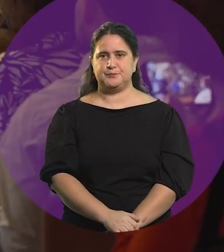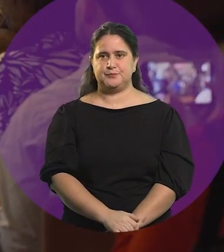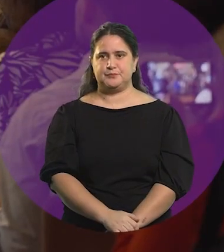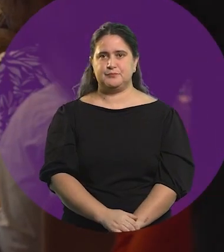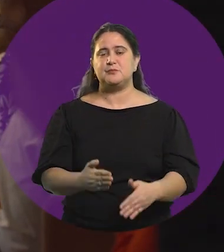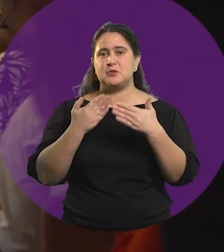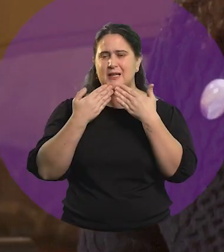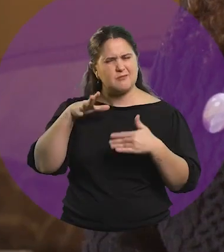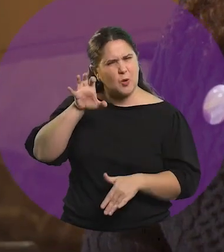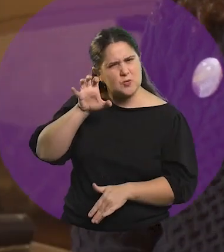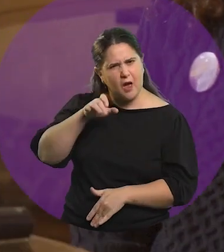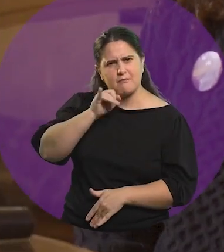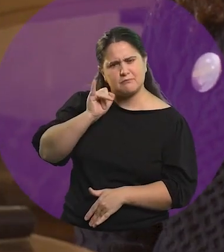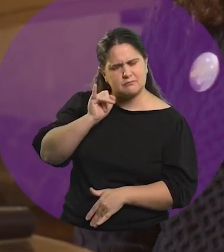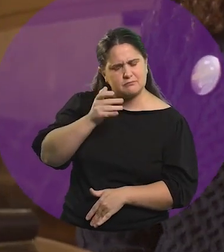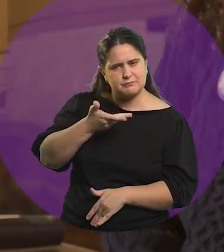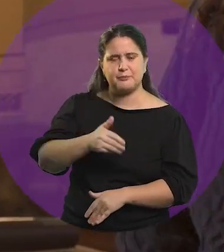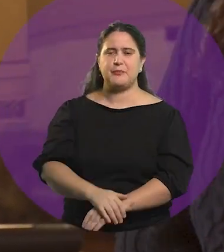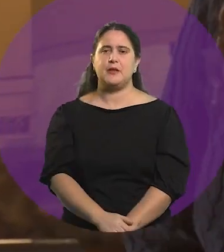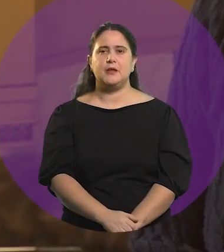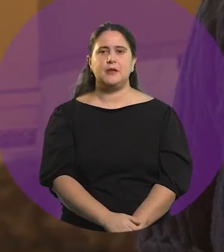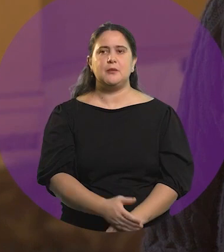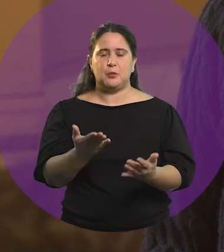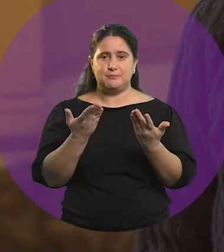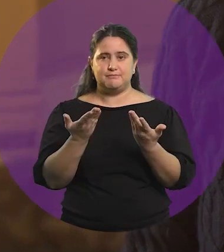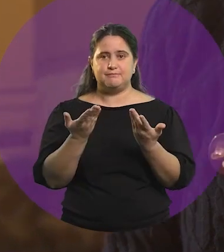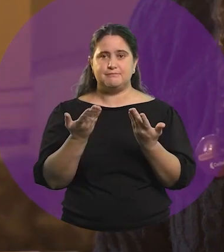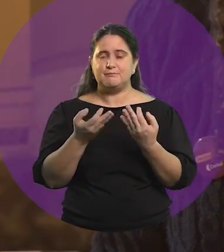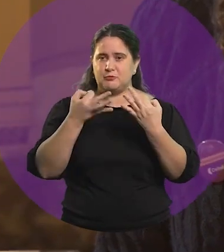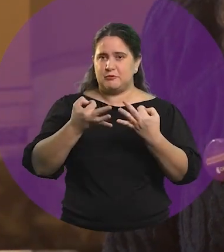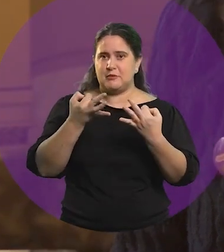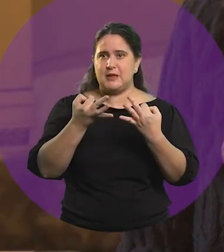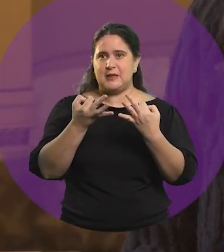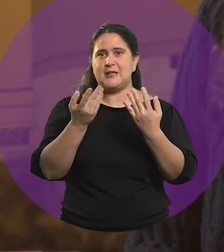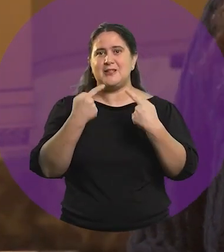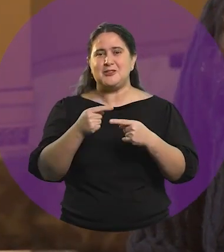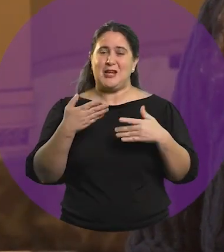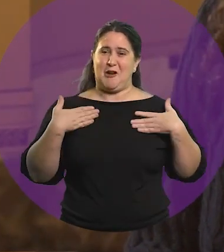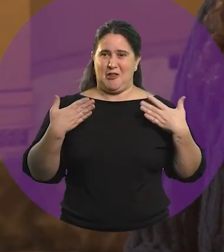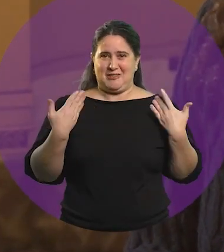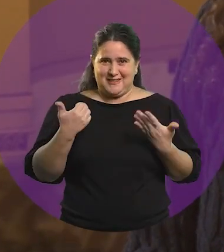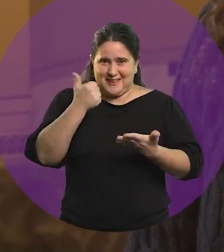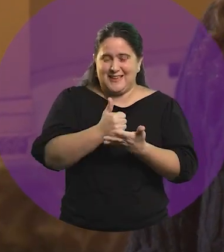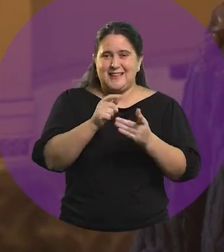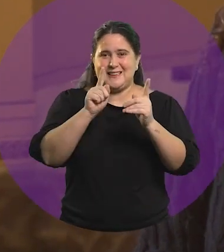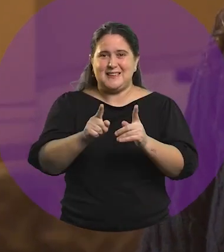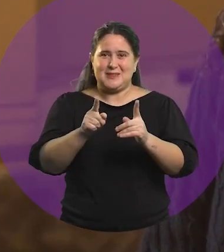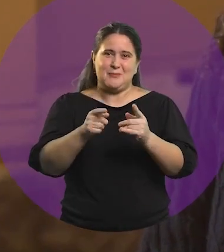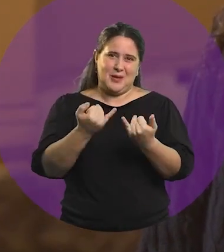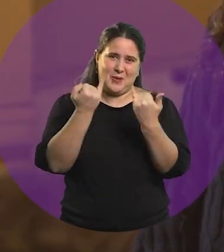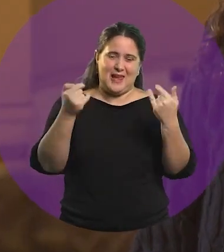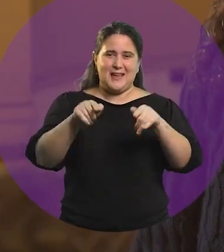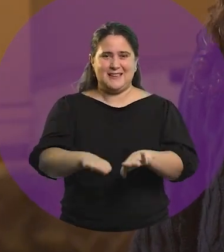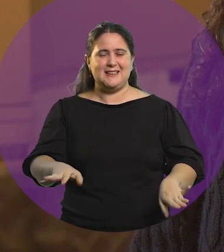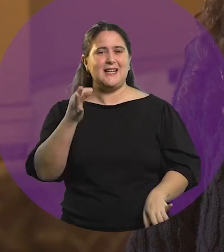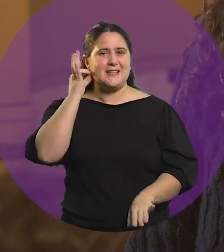Gracias, Ana Laura. ¿Ahí me escuchan? ¿Sí? Bueno, buenísimo. Ya hiciste la presentación, justamente una alegría estar acá, además precisamente en el Día de